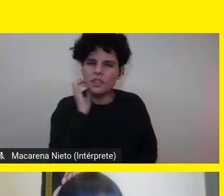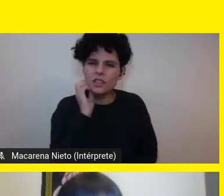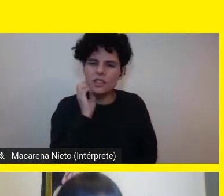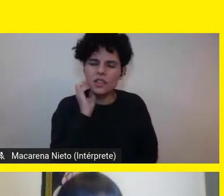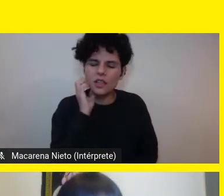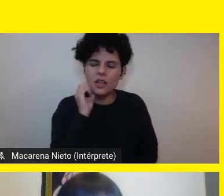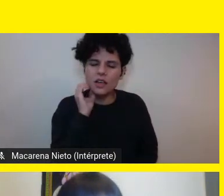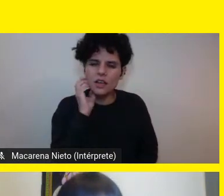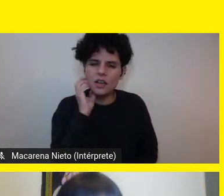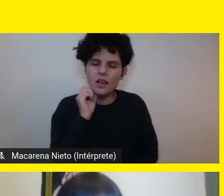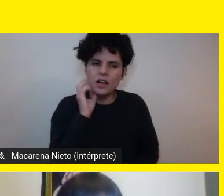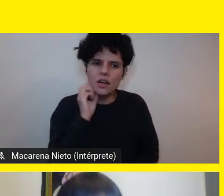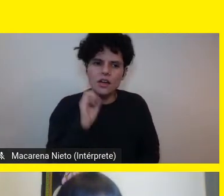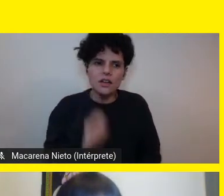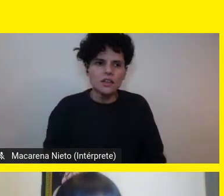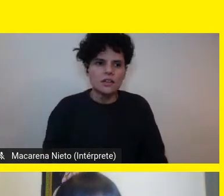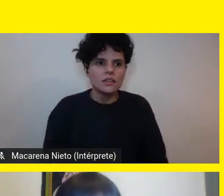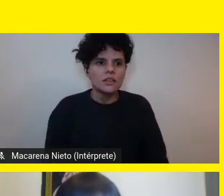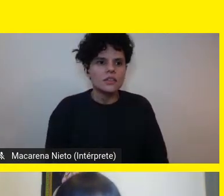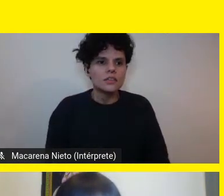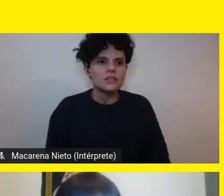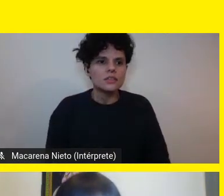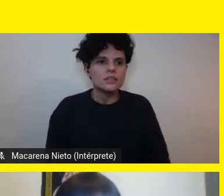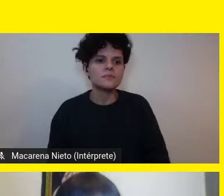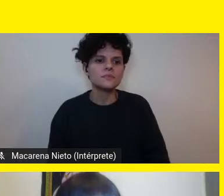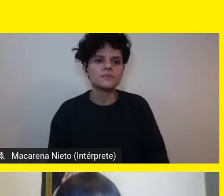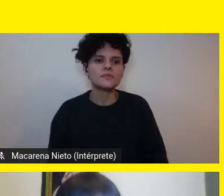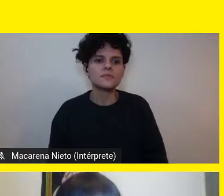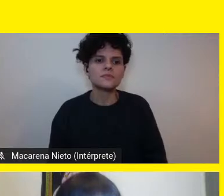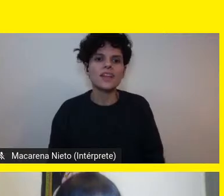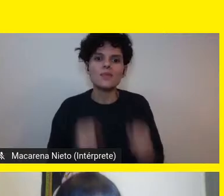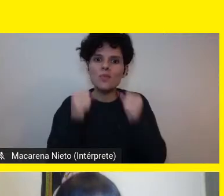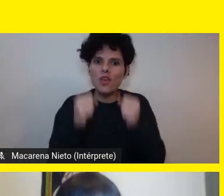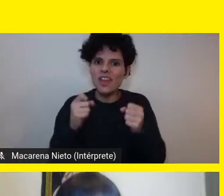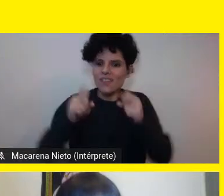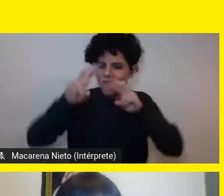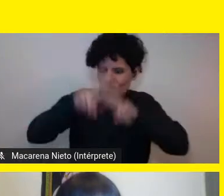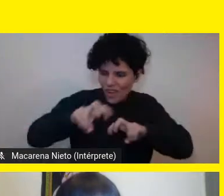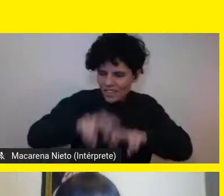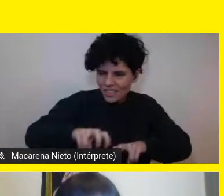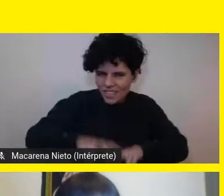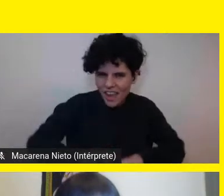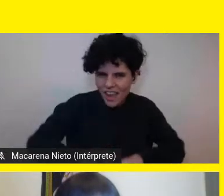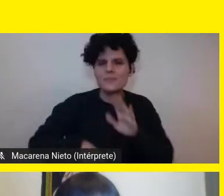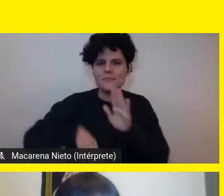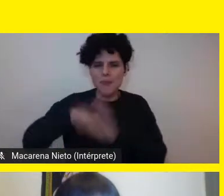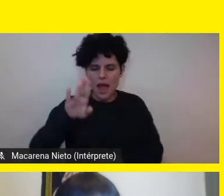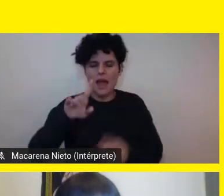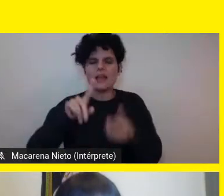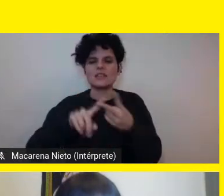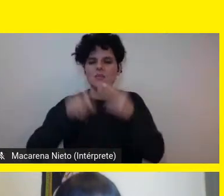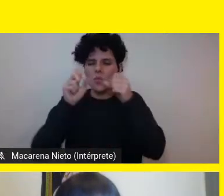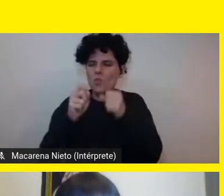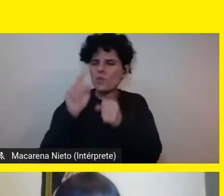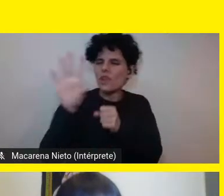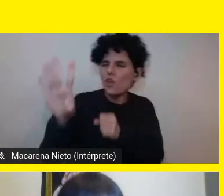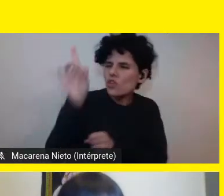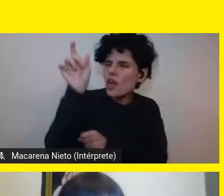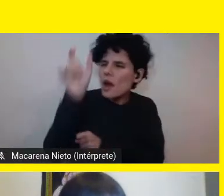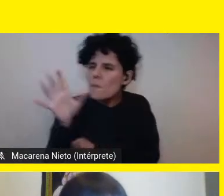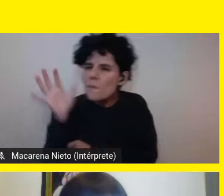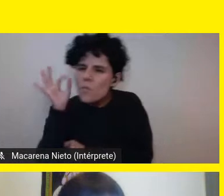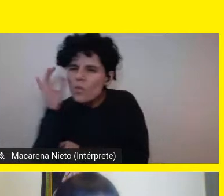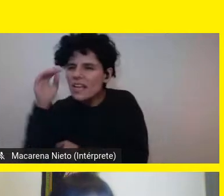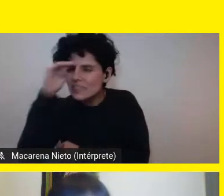parte de esta dificultad de poder llevar a cabo mayores investigaciones o poder tener mayores relatos, mayores denuncias,